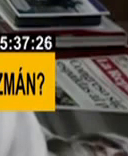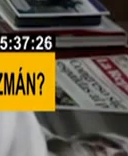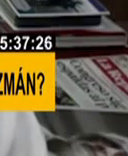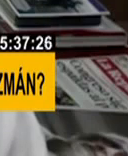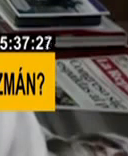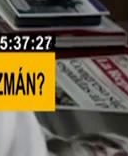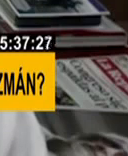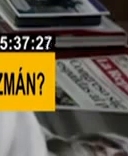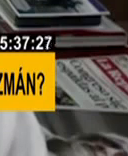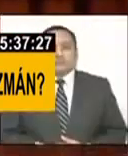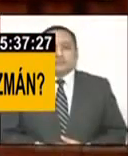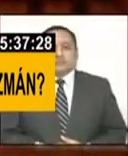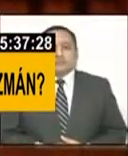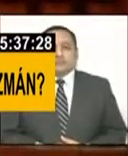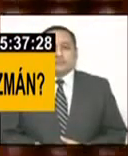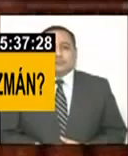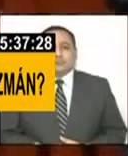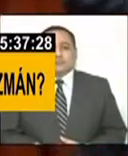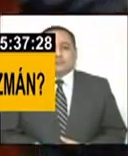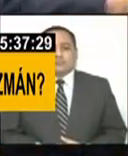Yo creo que él